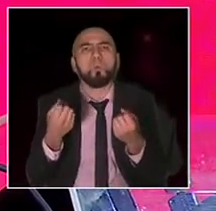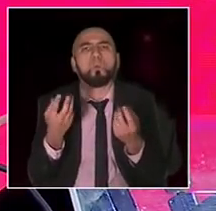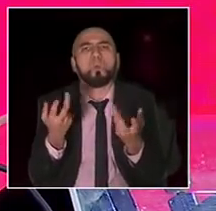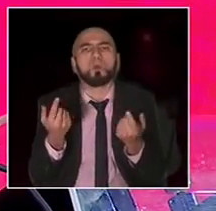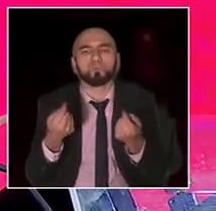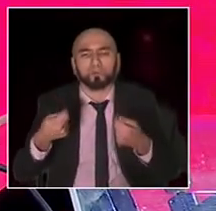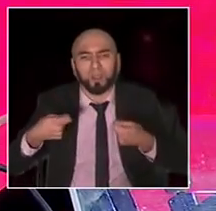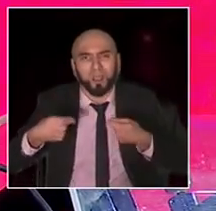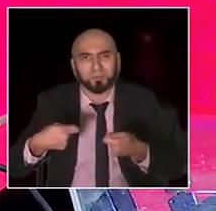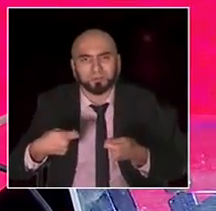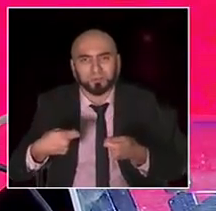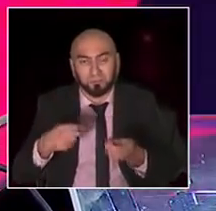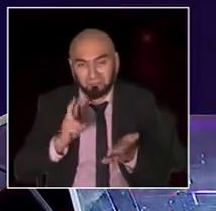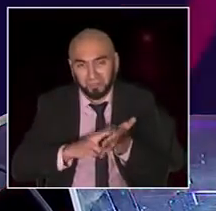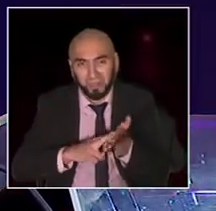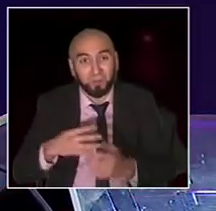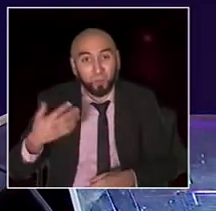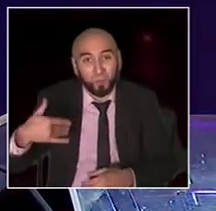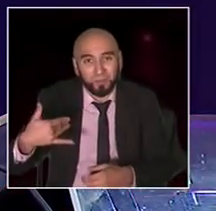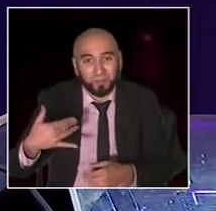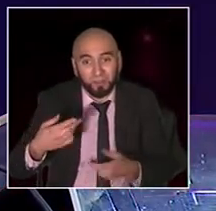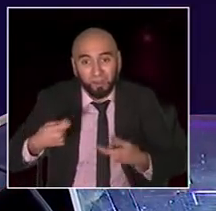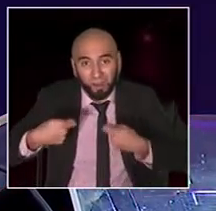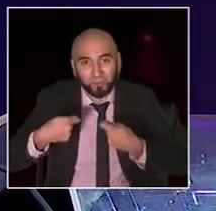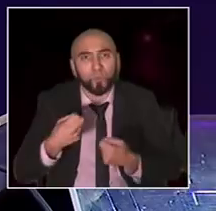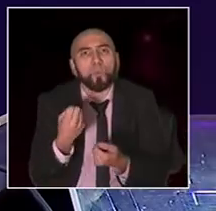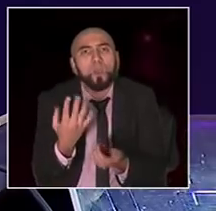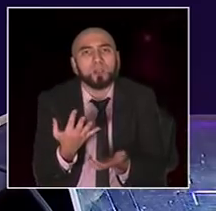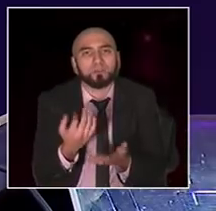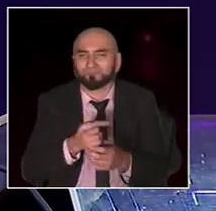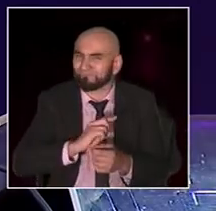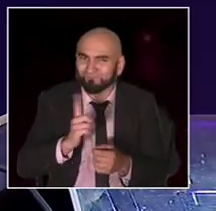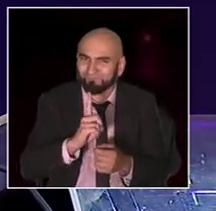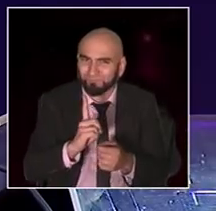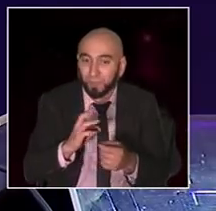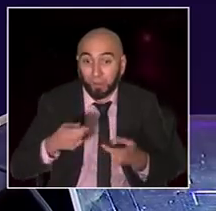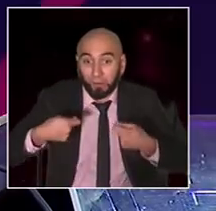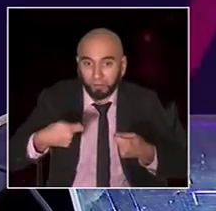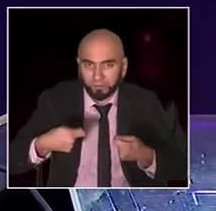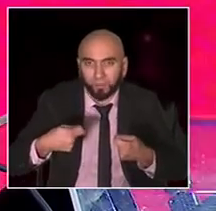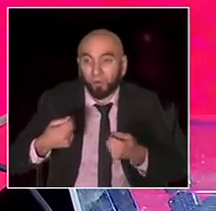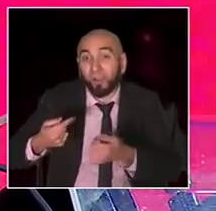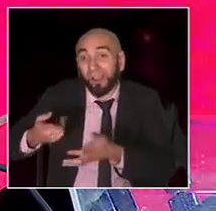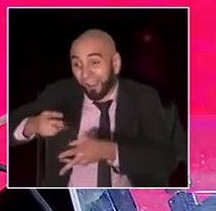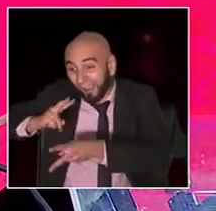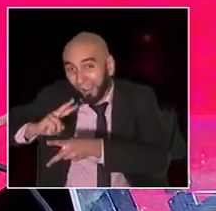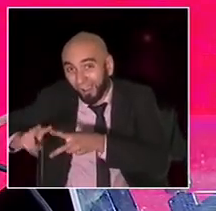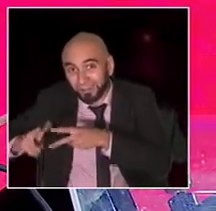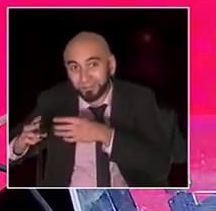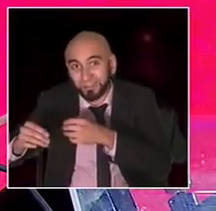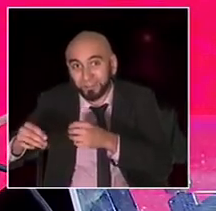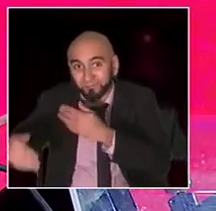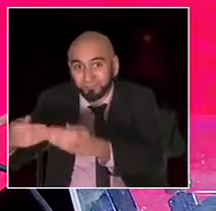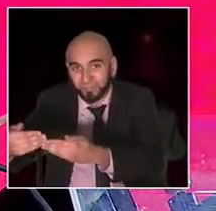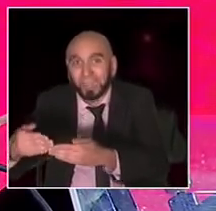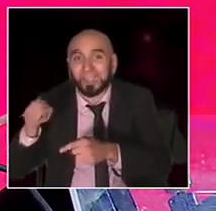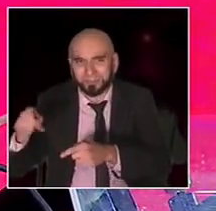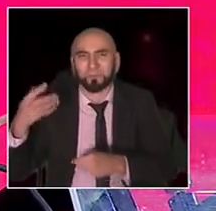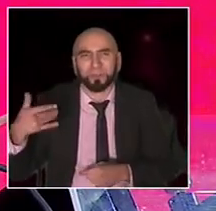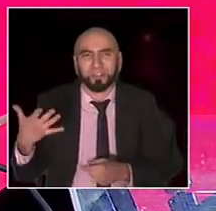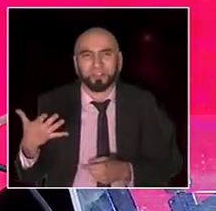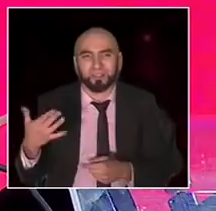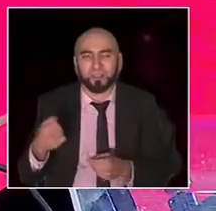importante no es lo que uno gasta, sino lo que uno produce. Y por tanto la pregunta que tenemos que hacernos es ¿qué